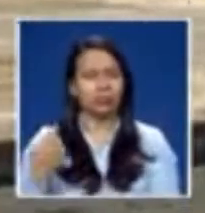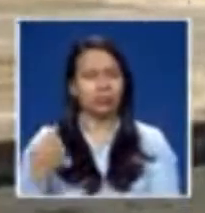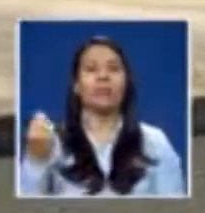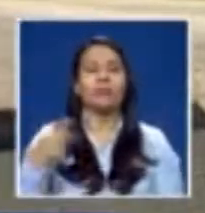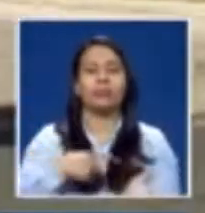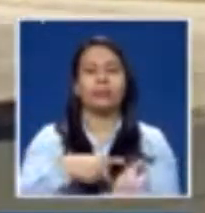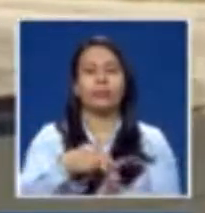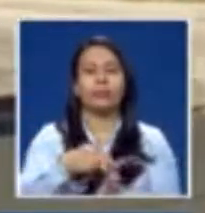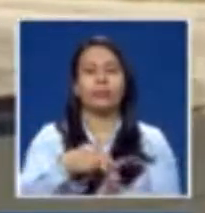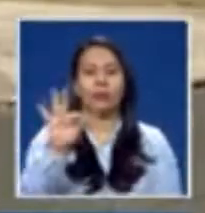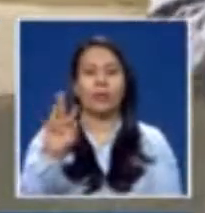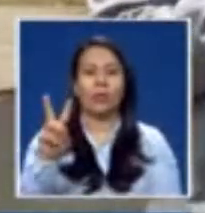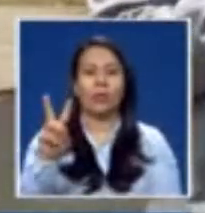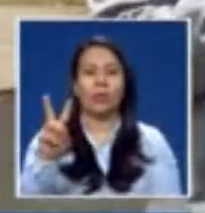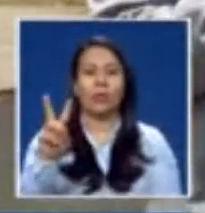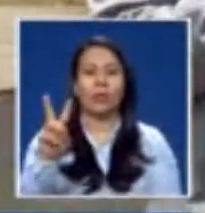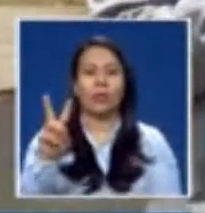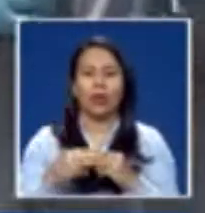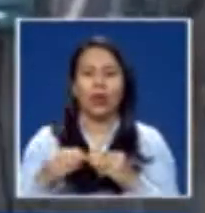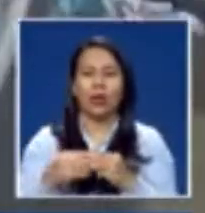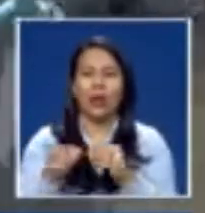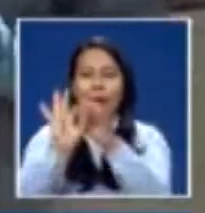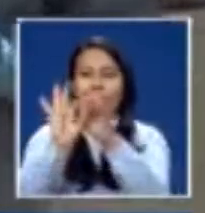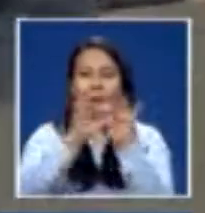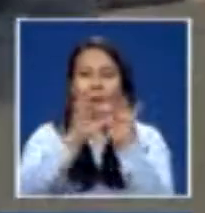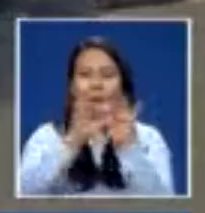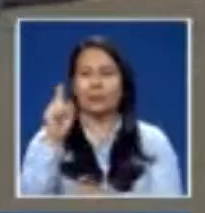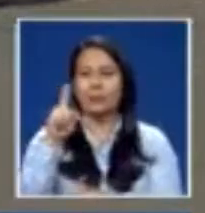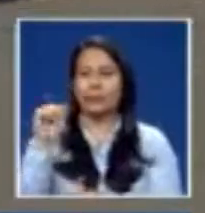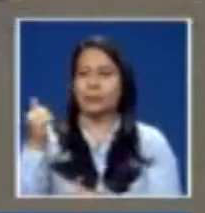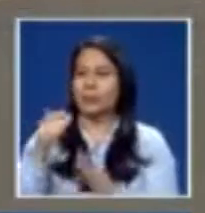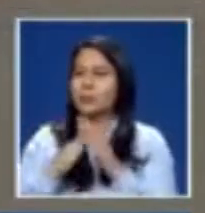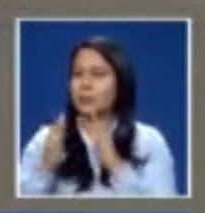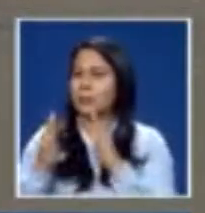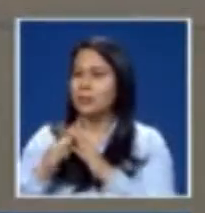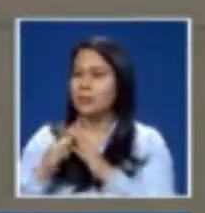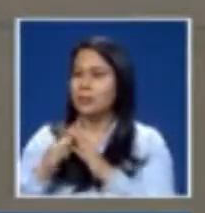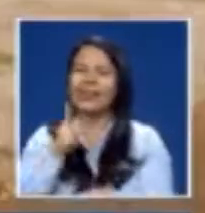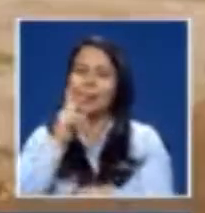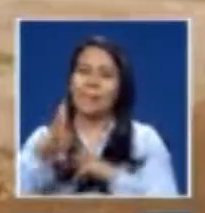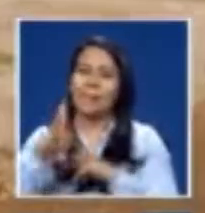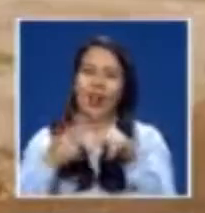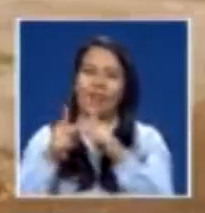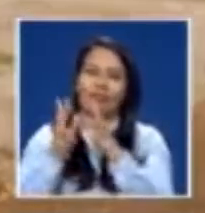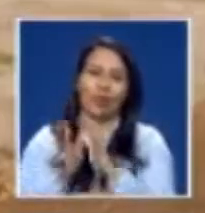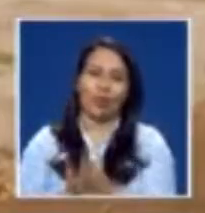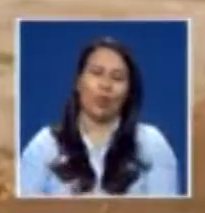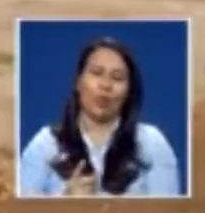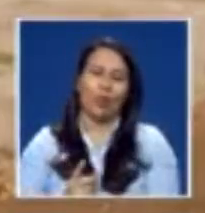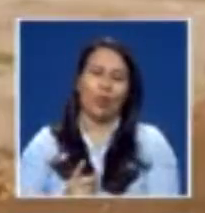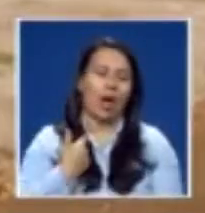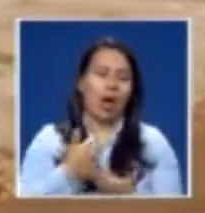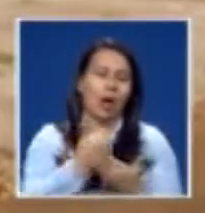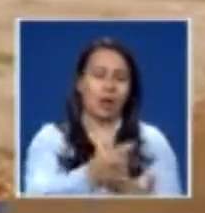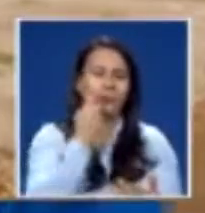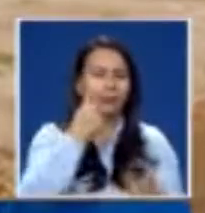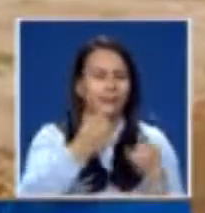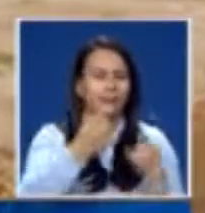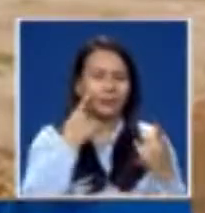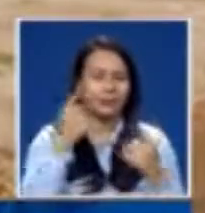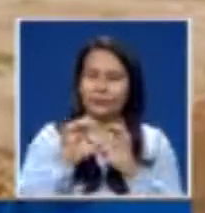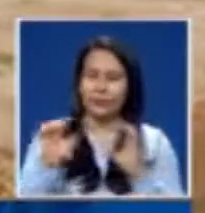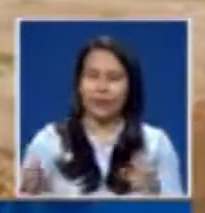aporte de la prefectura de Manabí para el arreglo de 110 viviendas en el campamento del Aromo. Y hemos verificado que tanto los trabajos